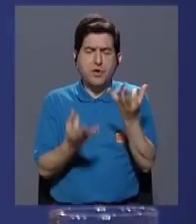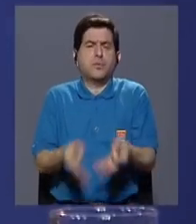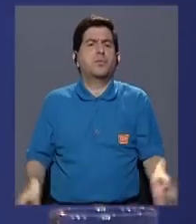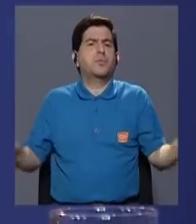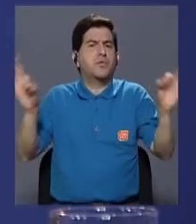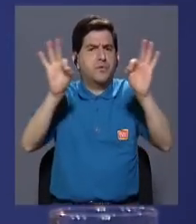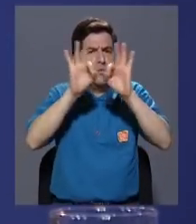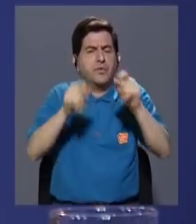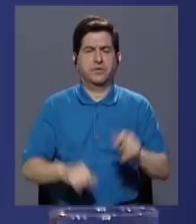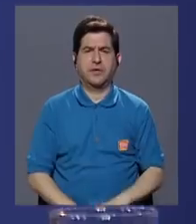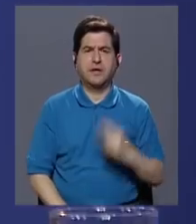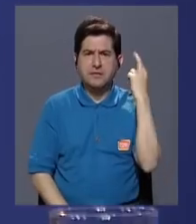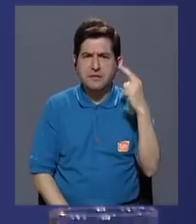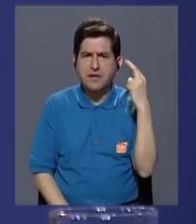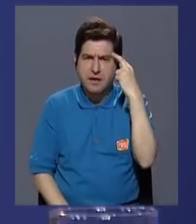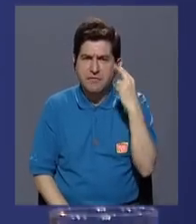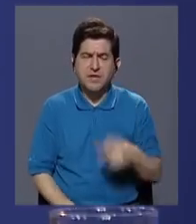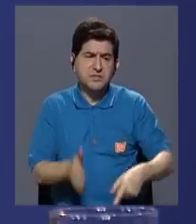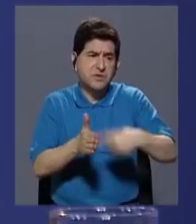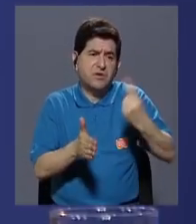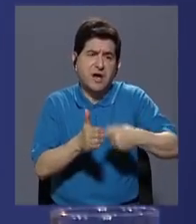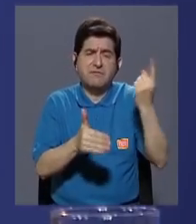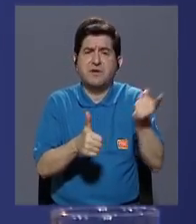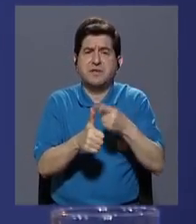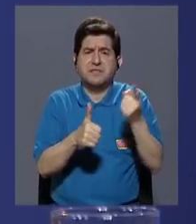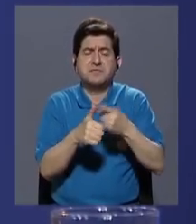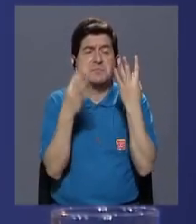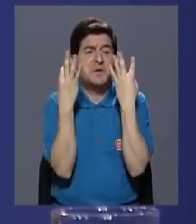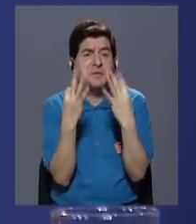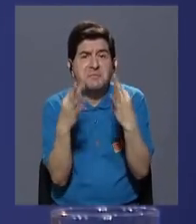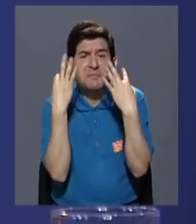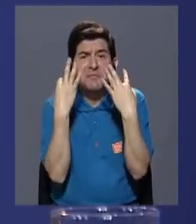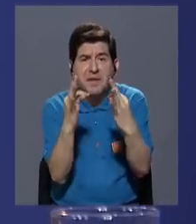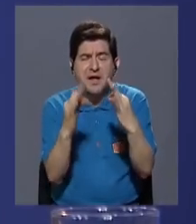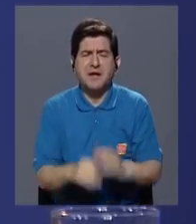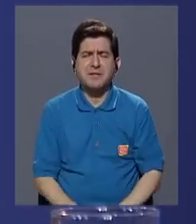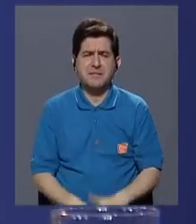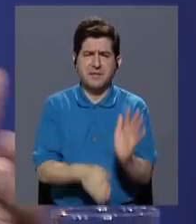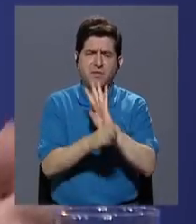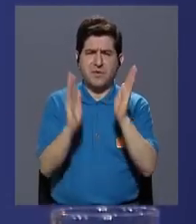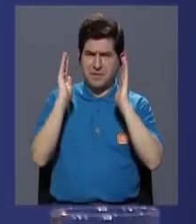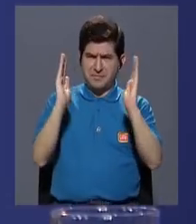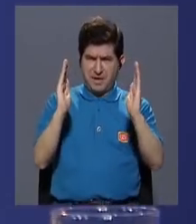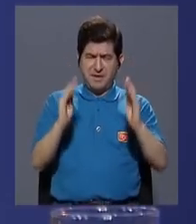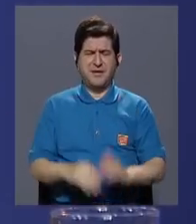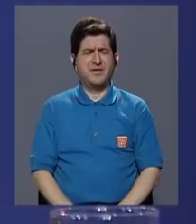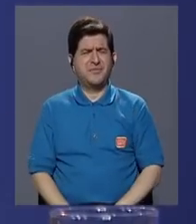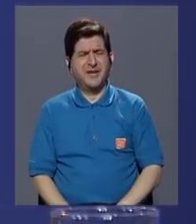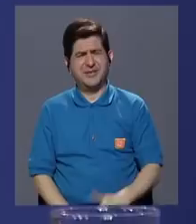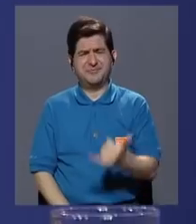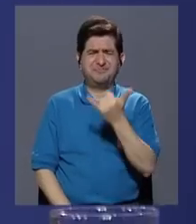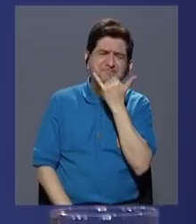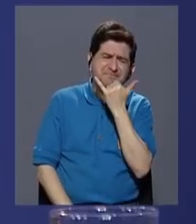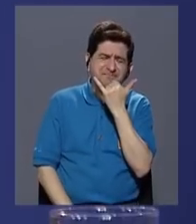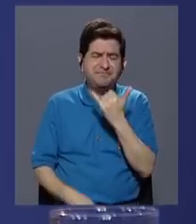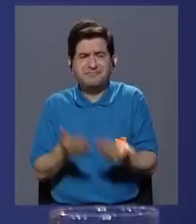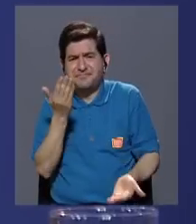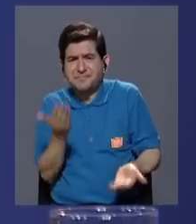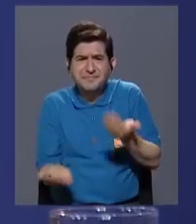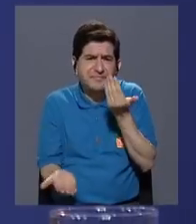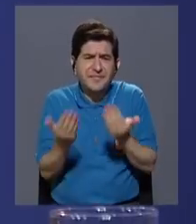me parece que es importantísimo porque muchas veces los primeros intentos de hacer un largometraje pues son